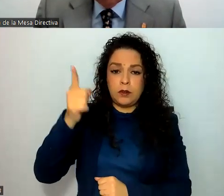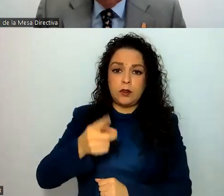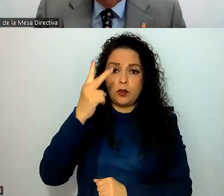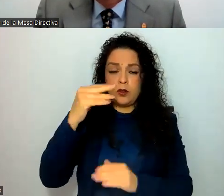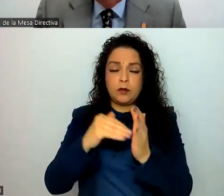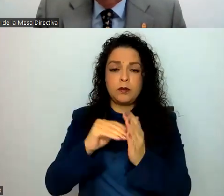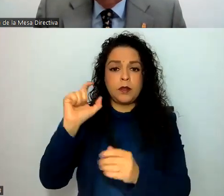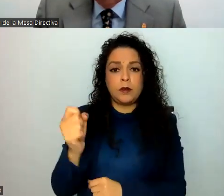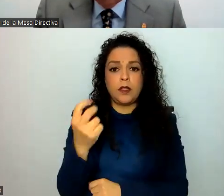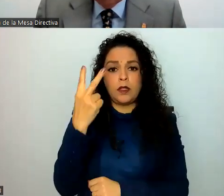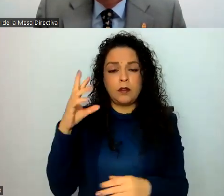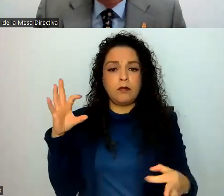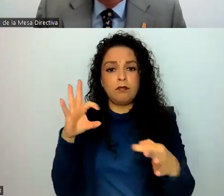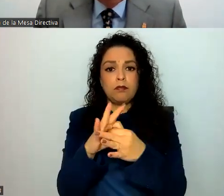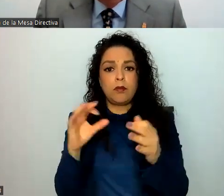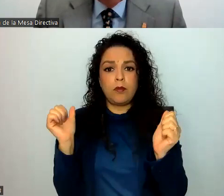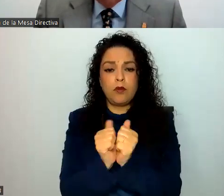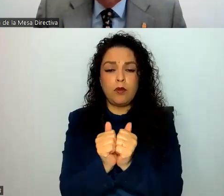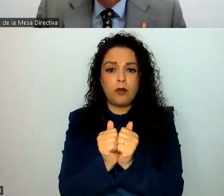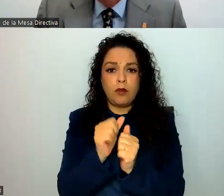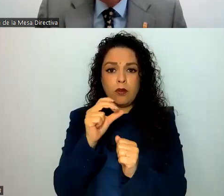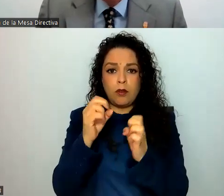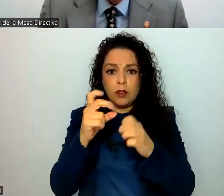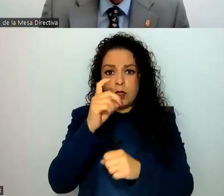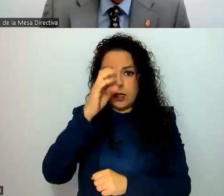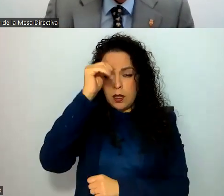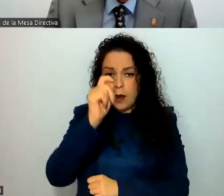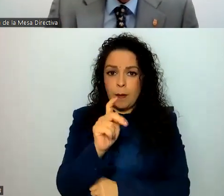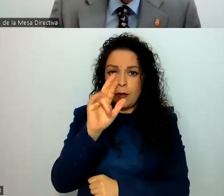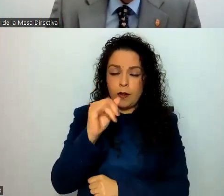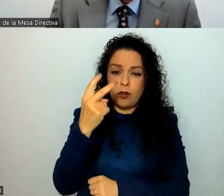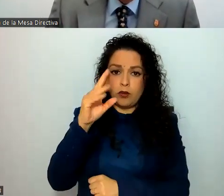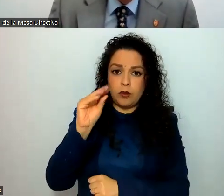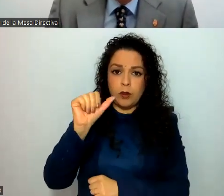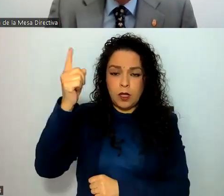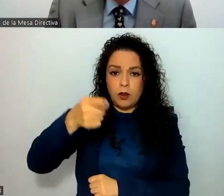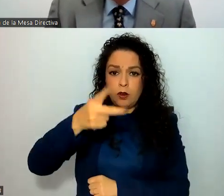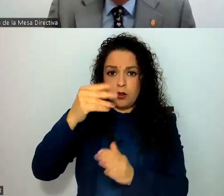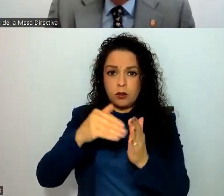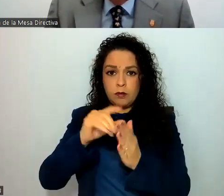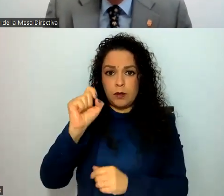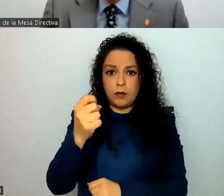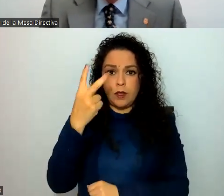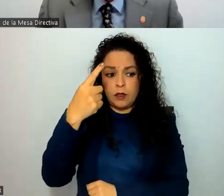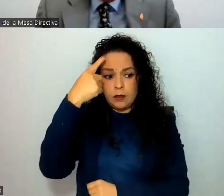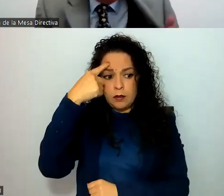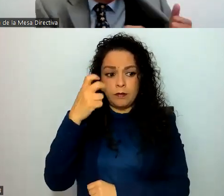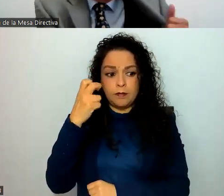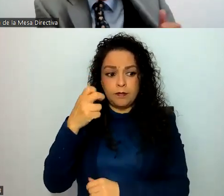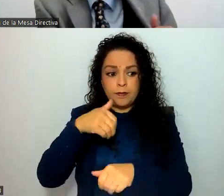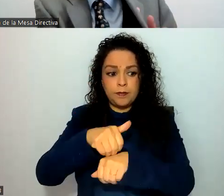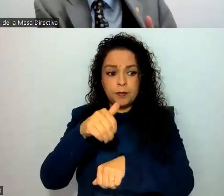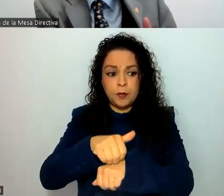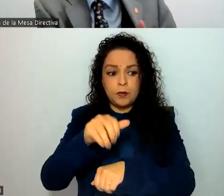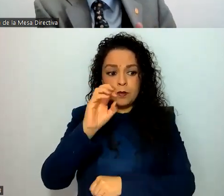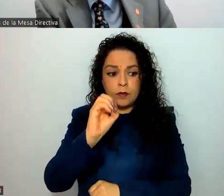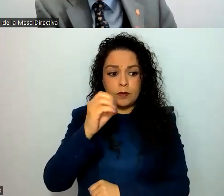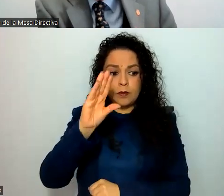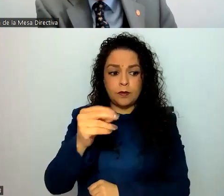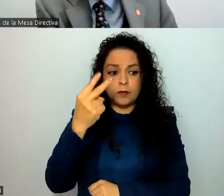RR.IP.1575/2022 relacionada al recurso de inconformidad RIA 296/22 del cumplimiento de resolución del folio